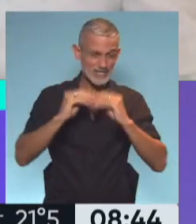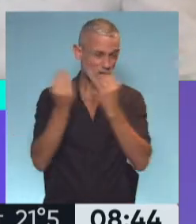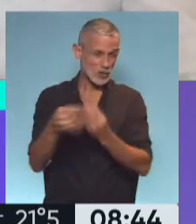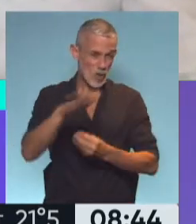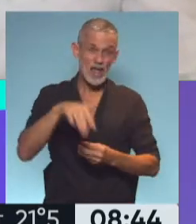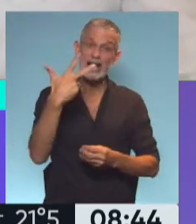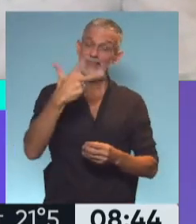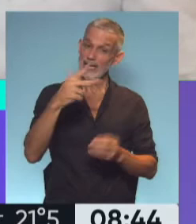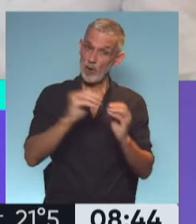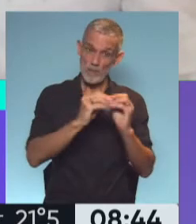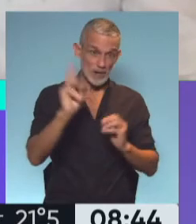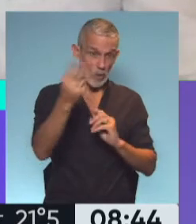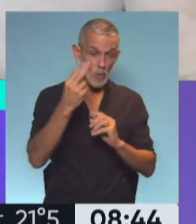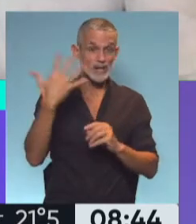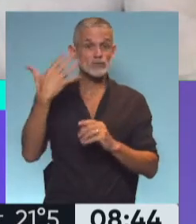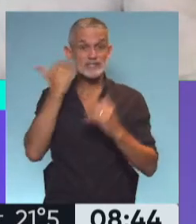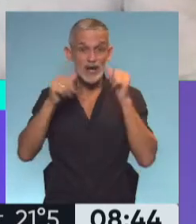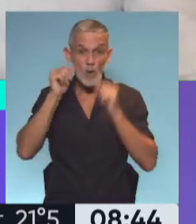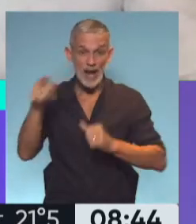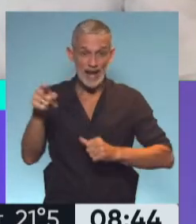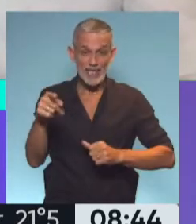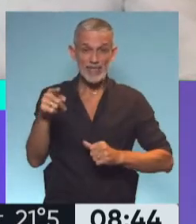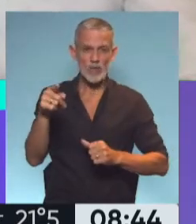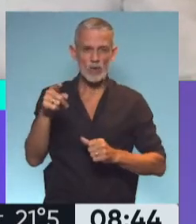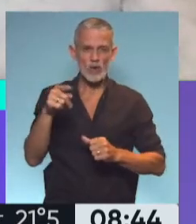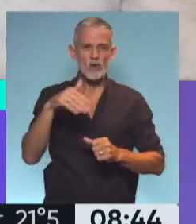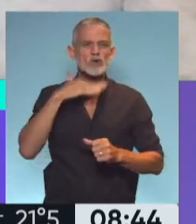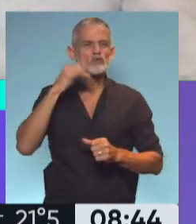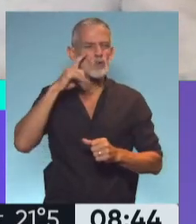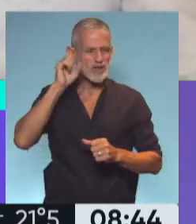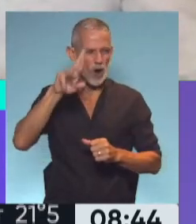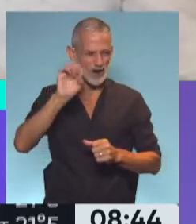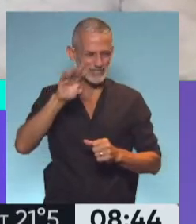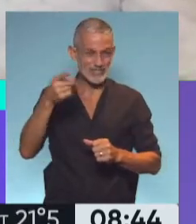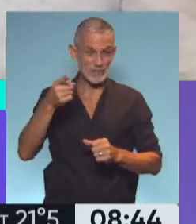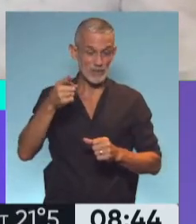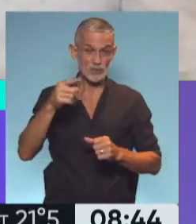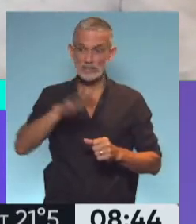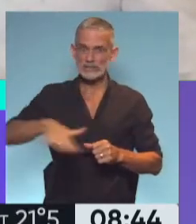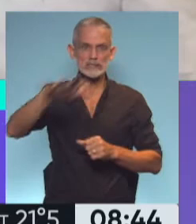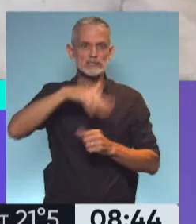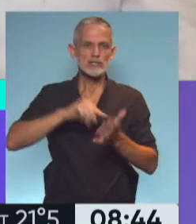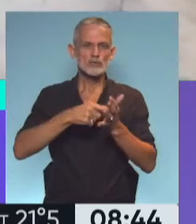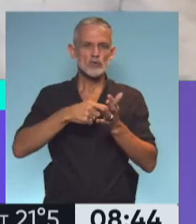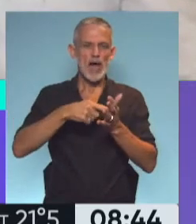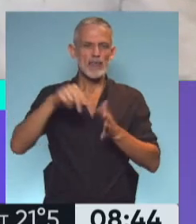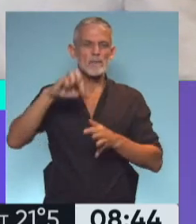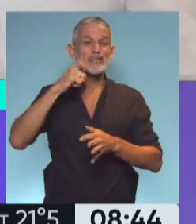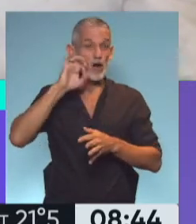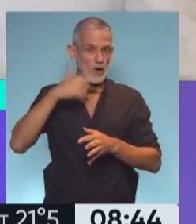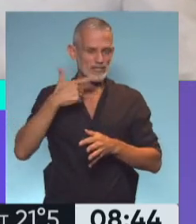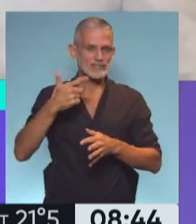de 3 alumnos muertos, 5 heridos. Junior. Y al mismo tiempo atravesando esa ciudad con una tragedia para siempre. El